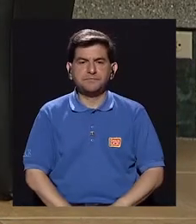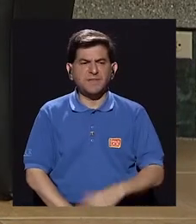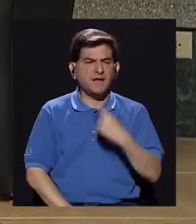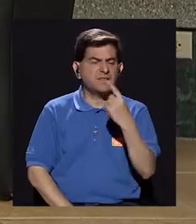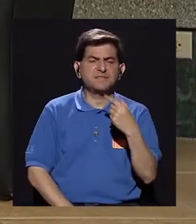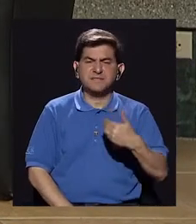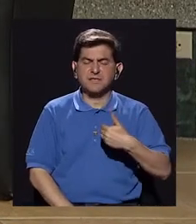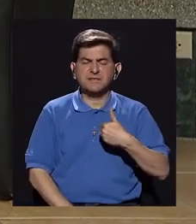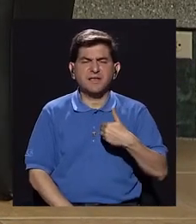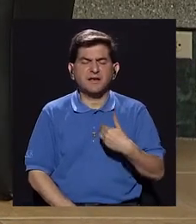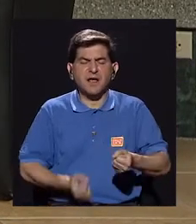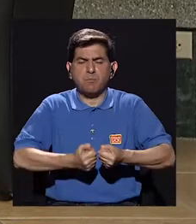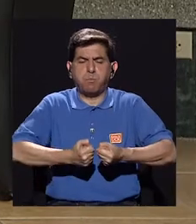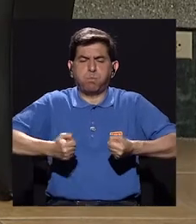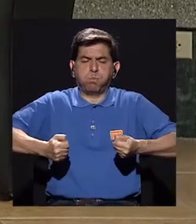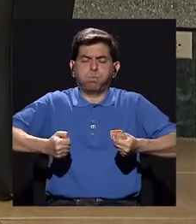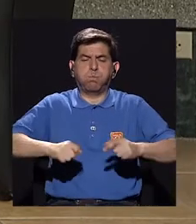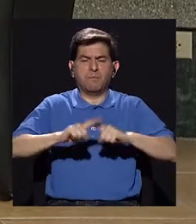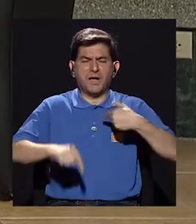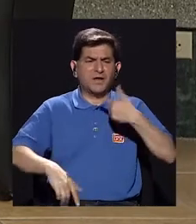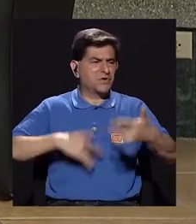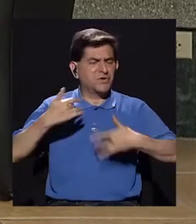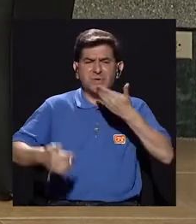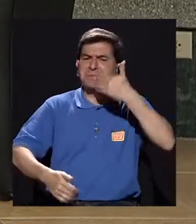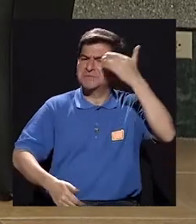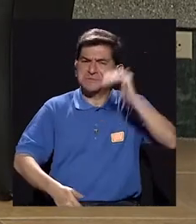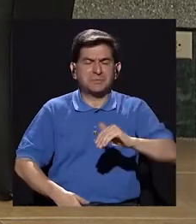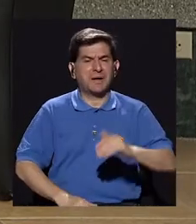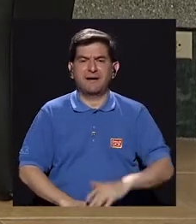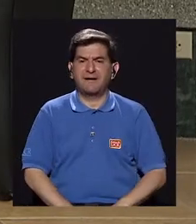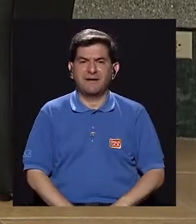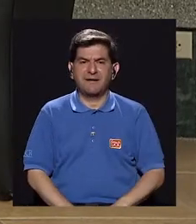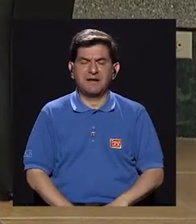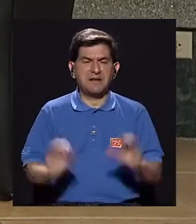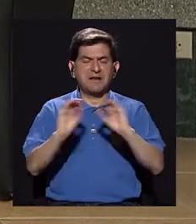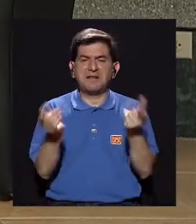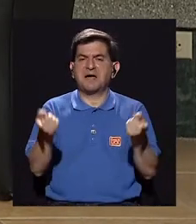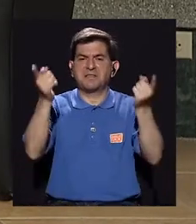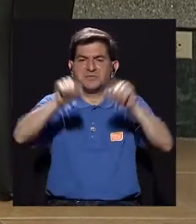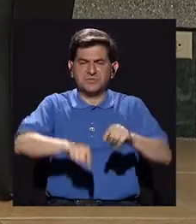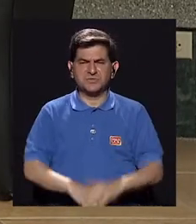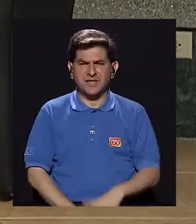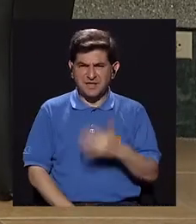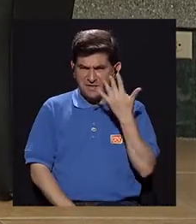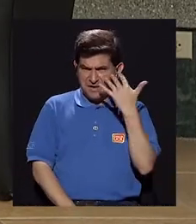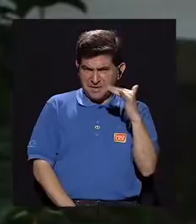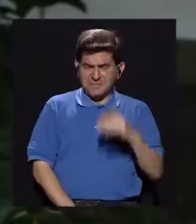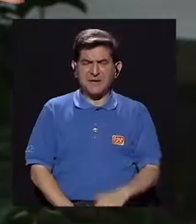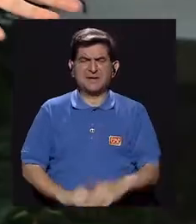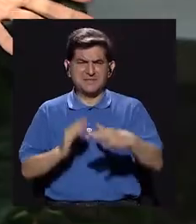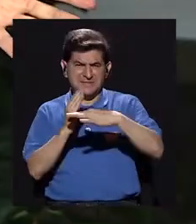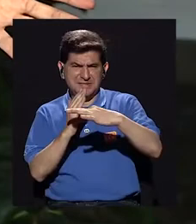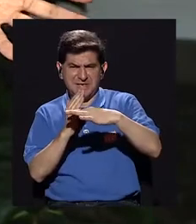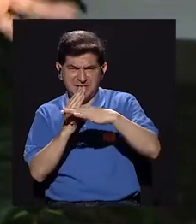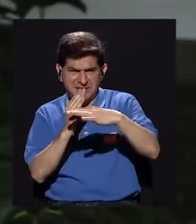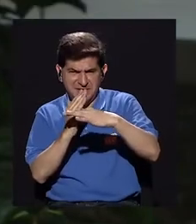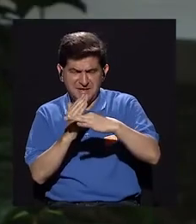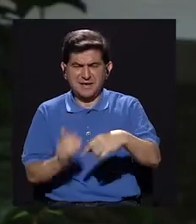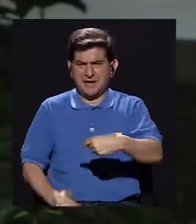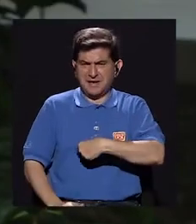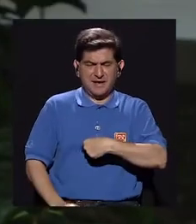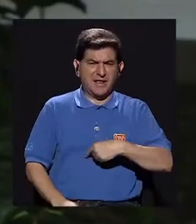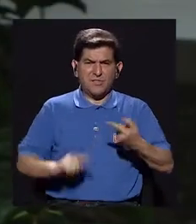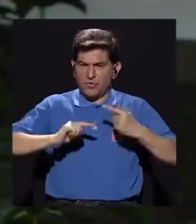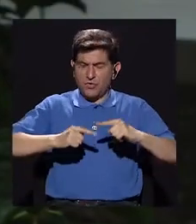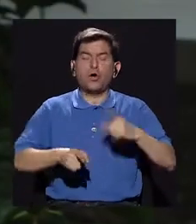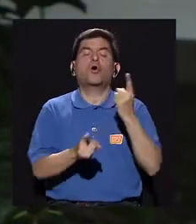Uno dice, tengo un poquito de sobrepeso, pero no me siento mal, nada me va a pasar. Parece problema, ser que el hígado graso no duele.